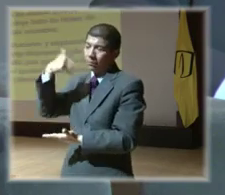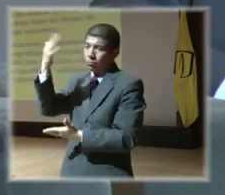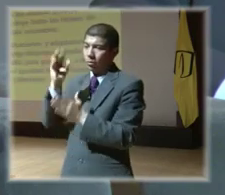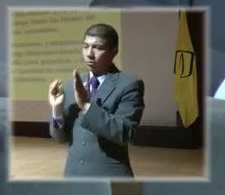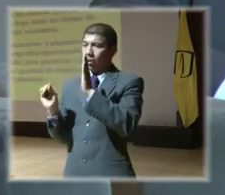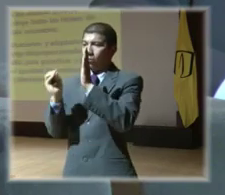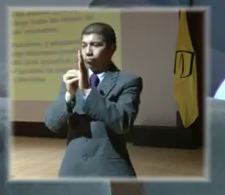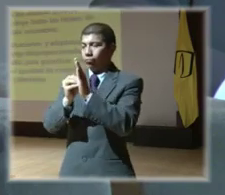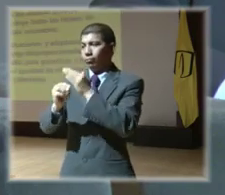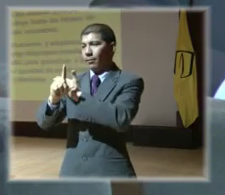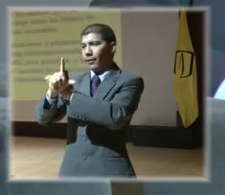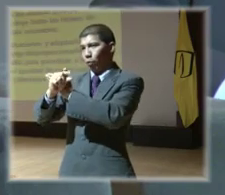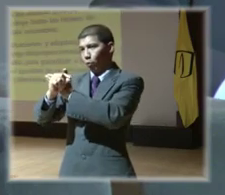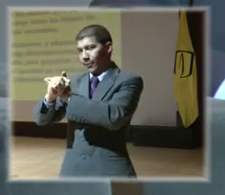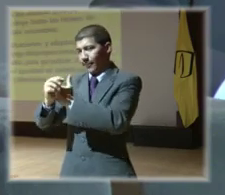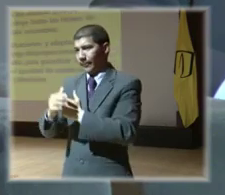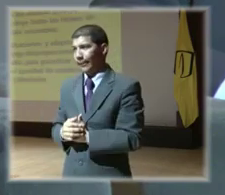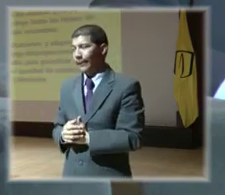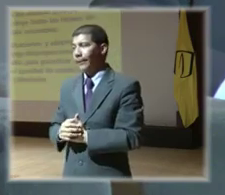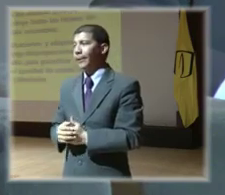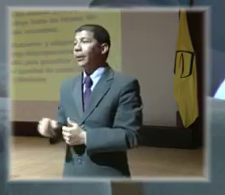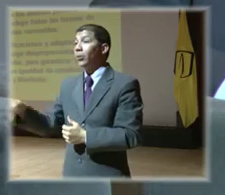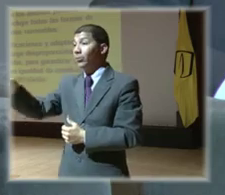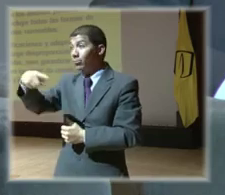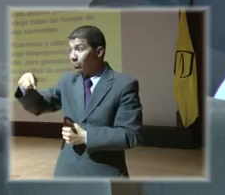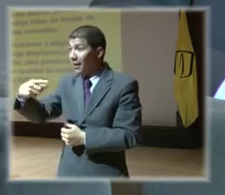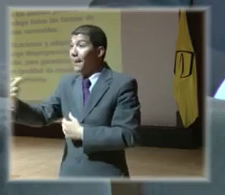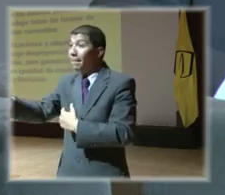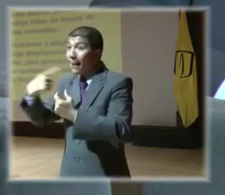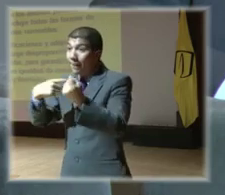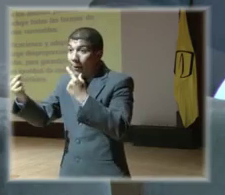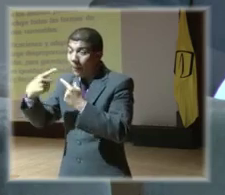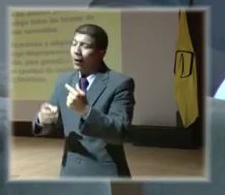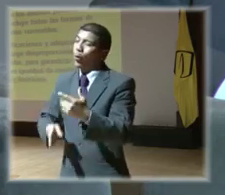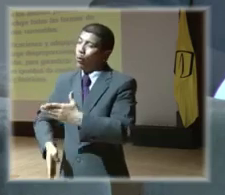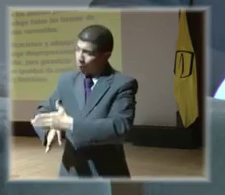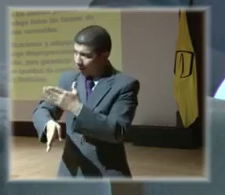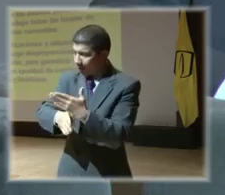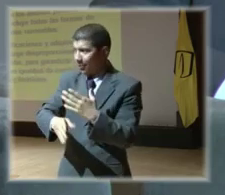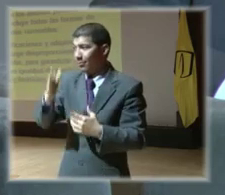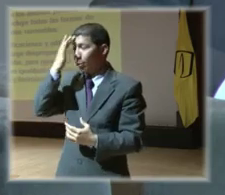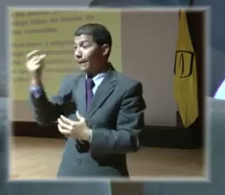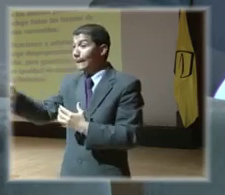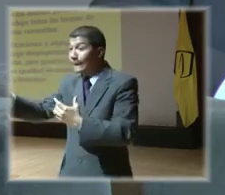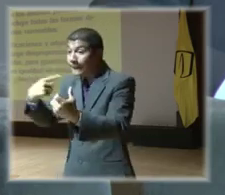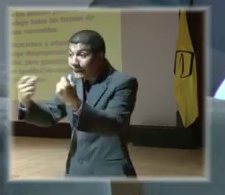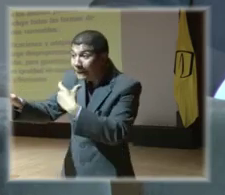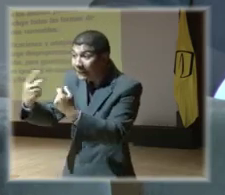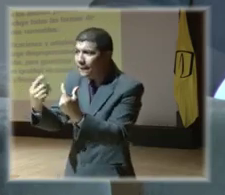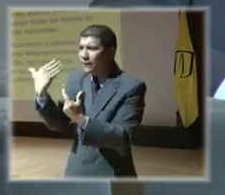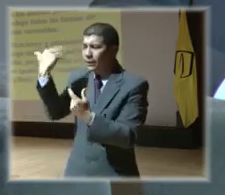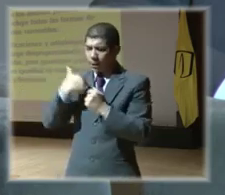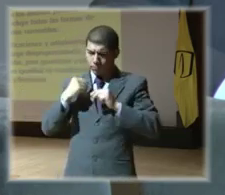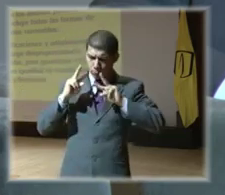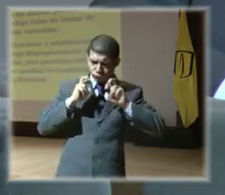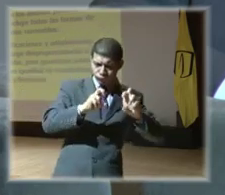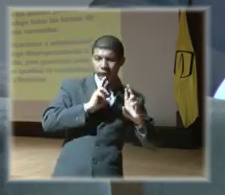Twitter, e invitarles a que sigan haciéndolas, porque haciendo las preguntas es que vamos a encontrar las respuestas. Muchas gracias.